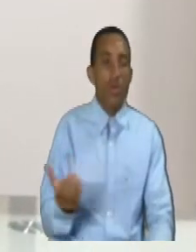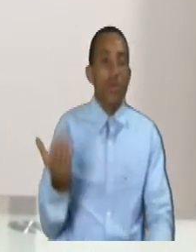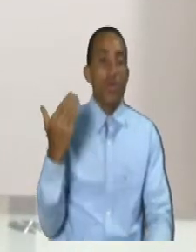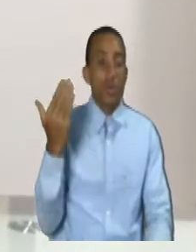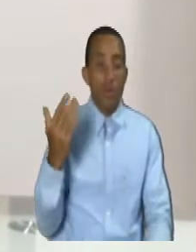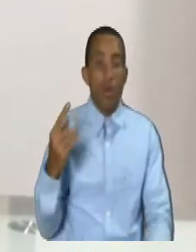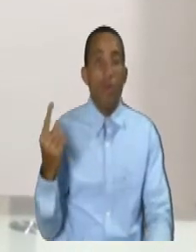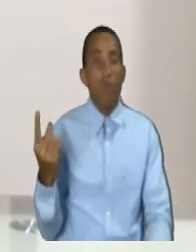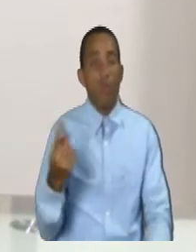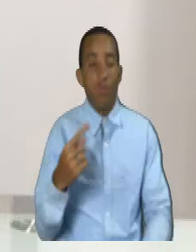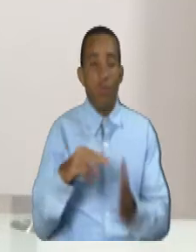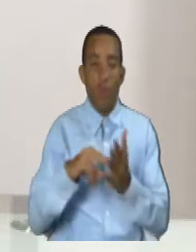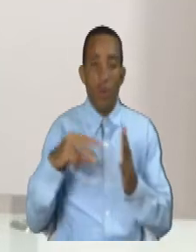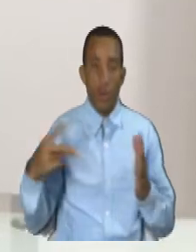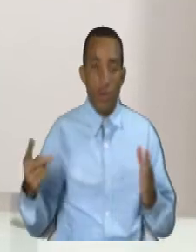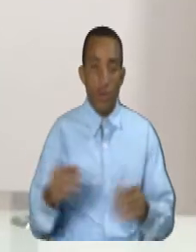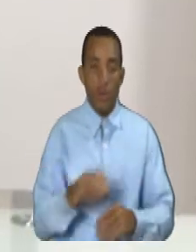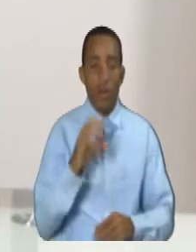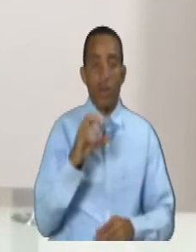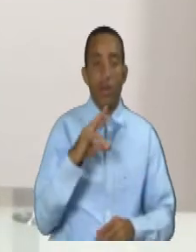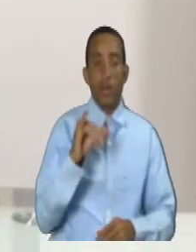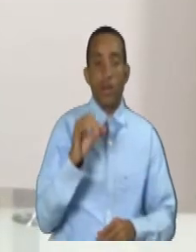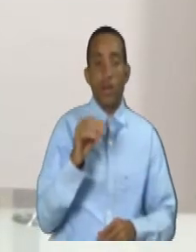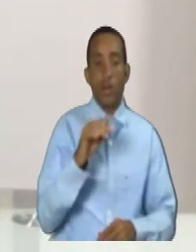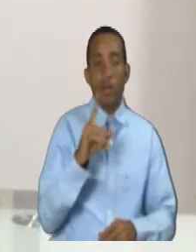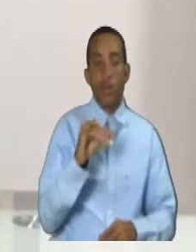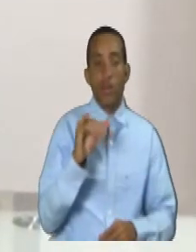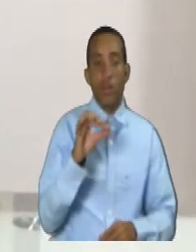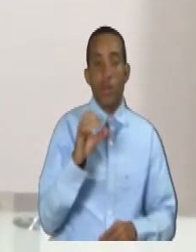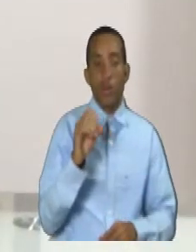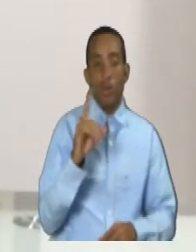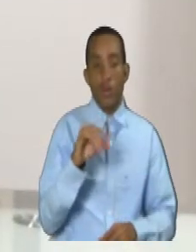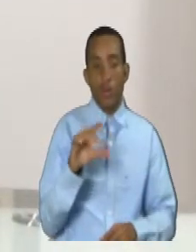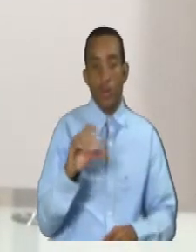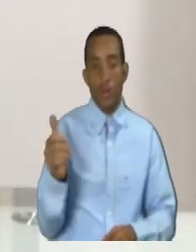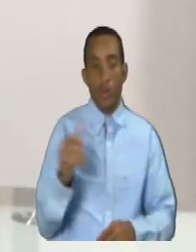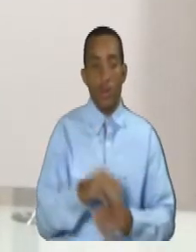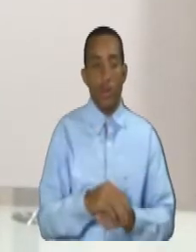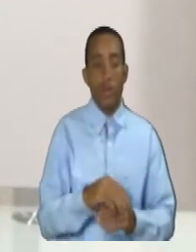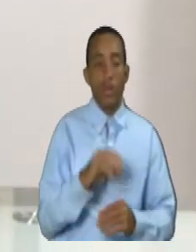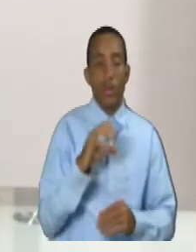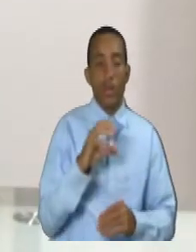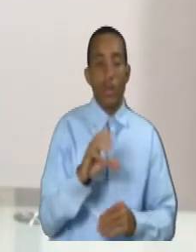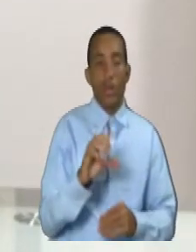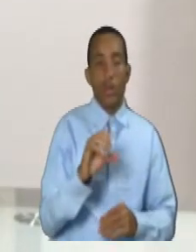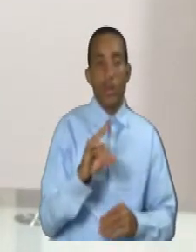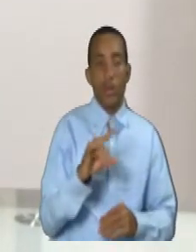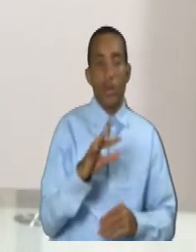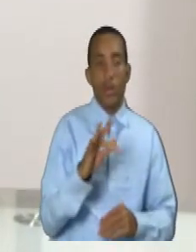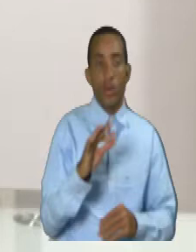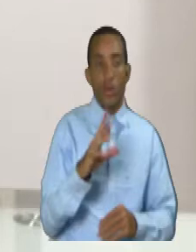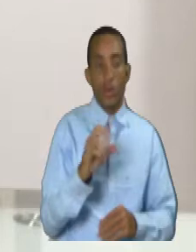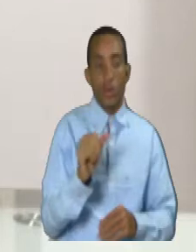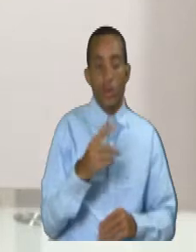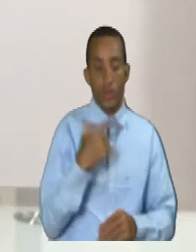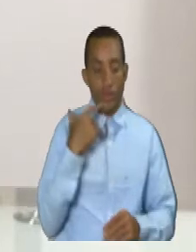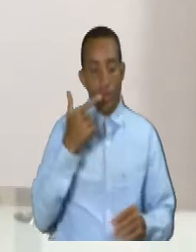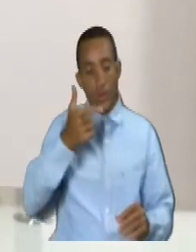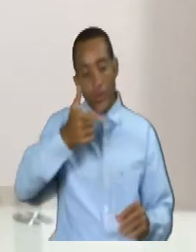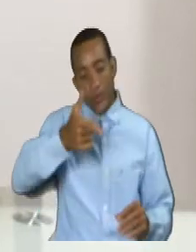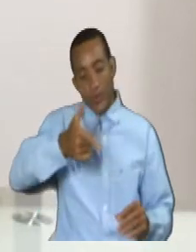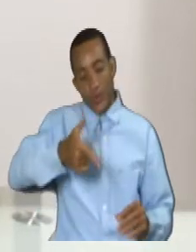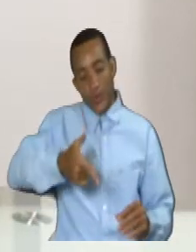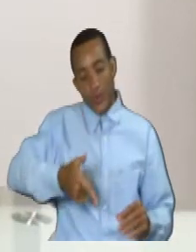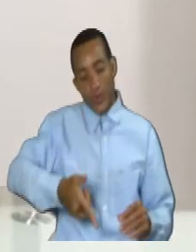mercado, como la criolipólisis, el lipomassage, la ultracavitación, la lipólisis láser no invasiva